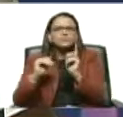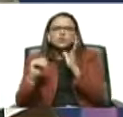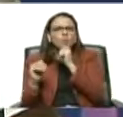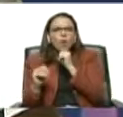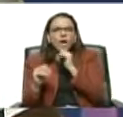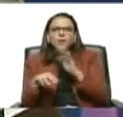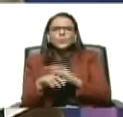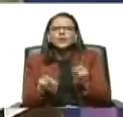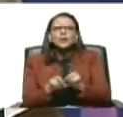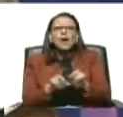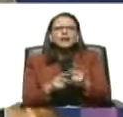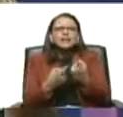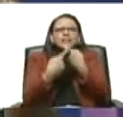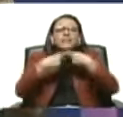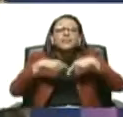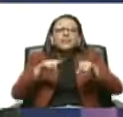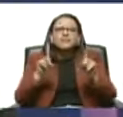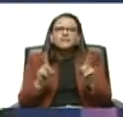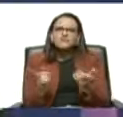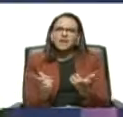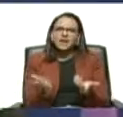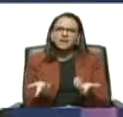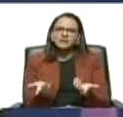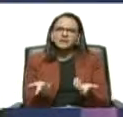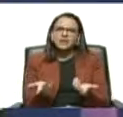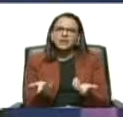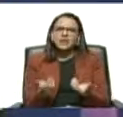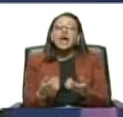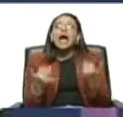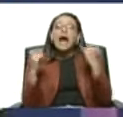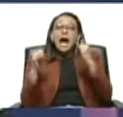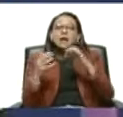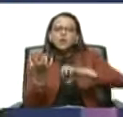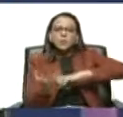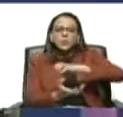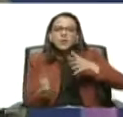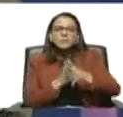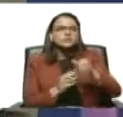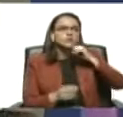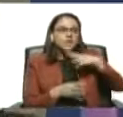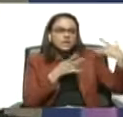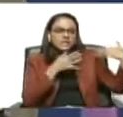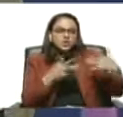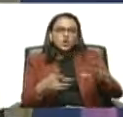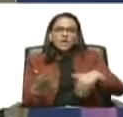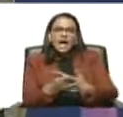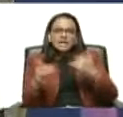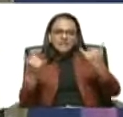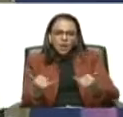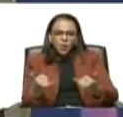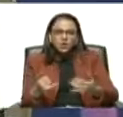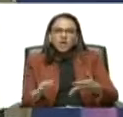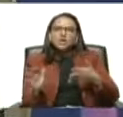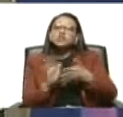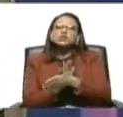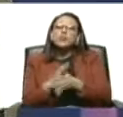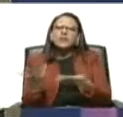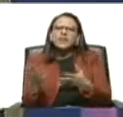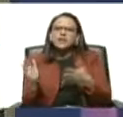mundo. Hay un problema histórico que tiene que ver con la confrontación de